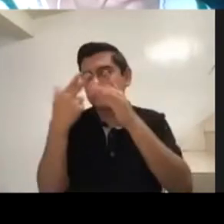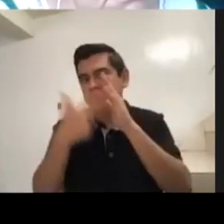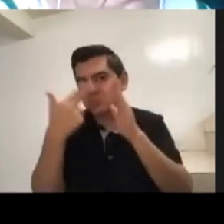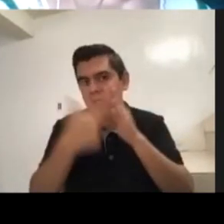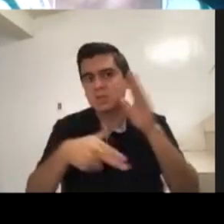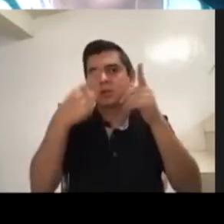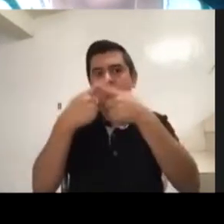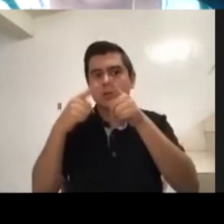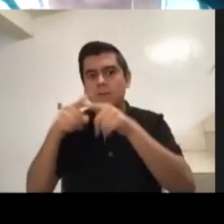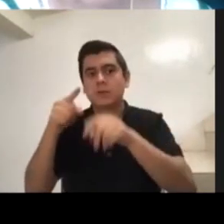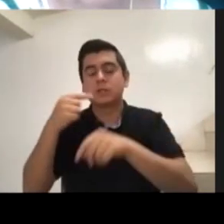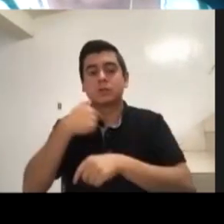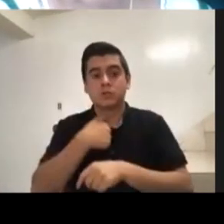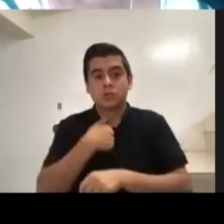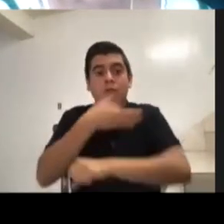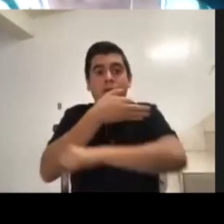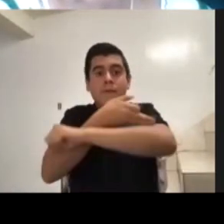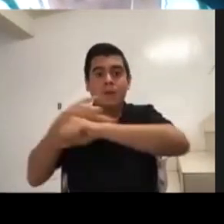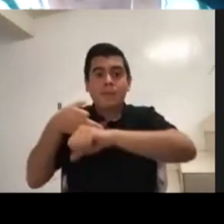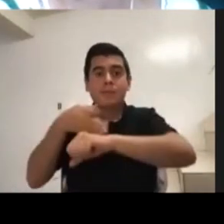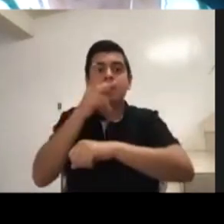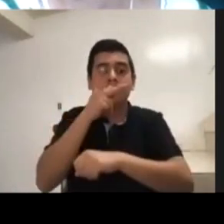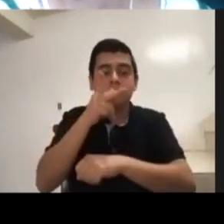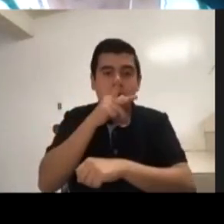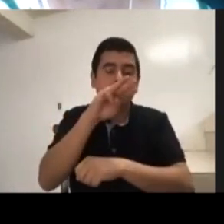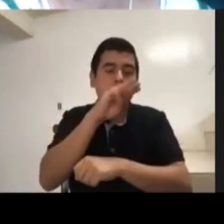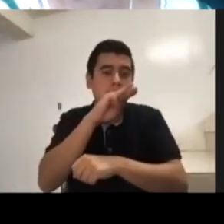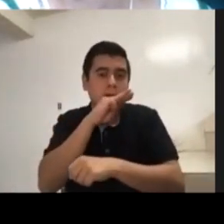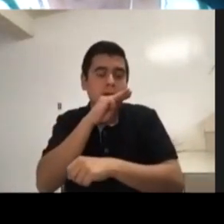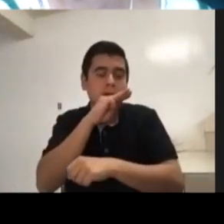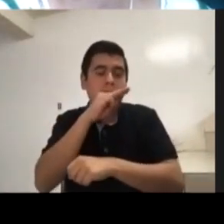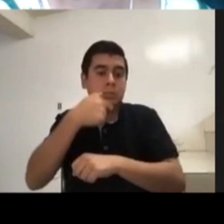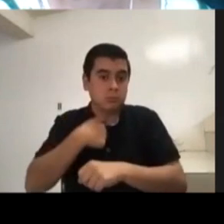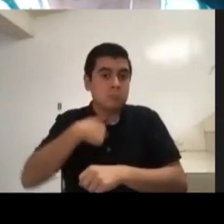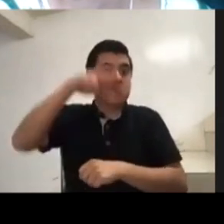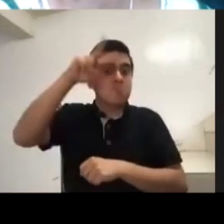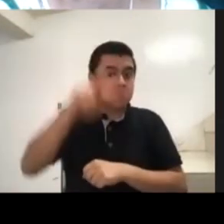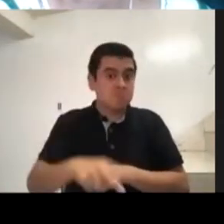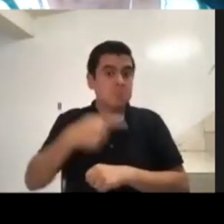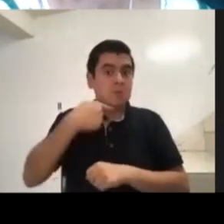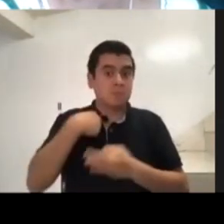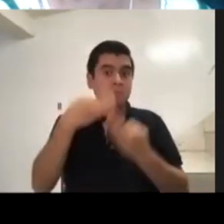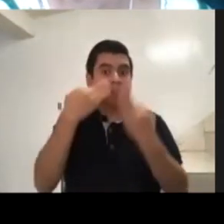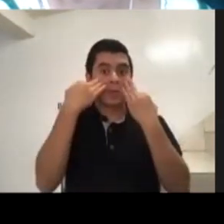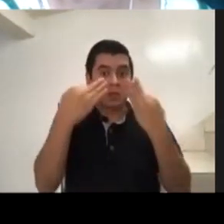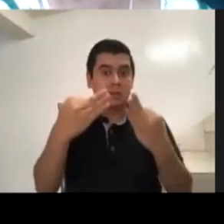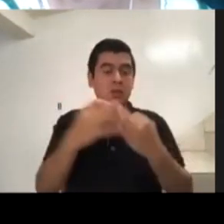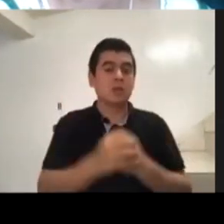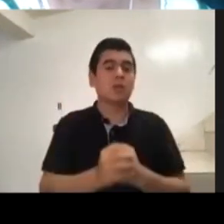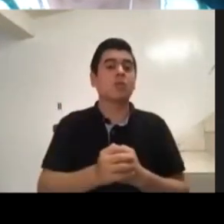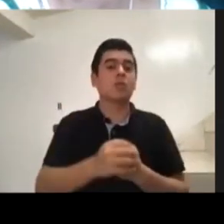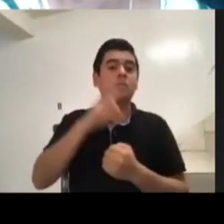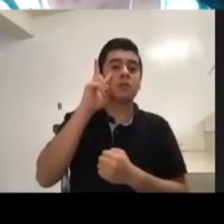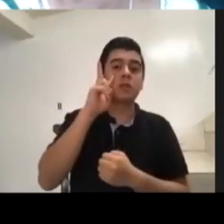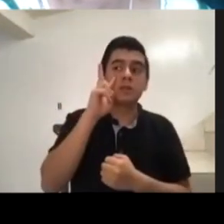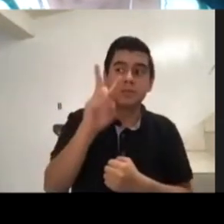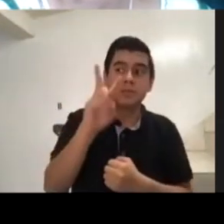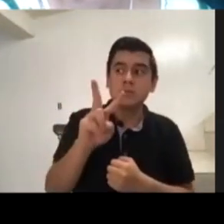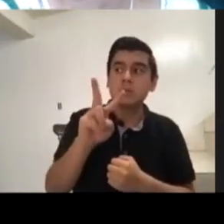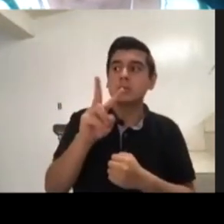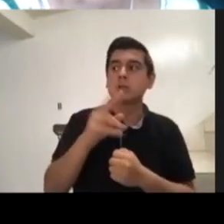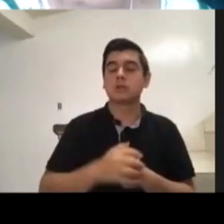visto una de pasar a pedir el favor de que admitan a sus hijos en una escuela, a sus hijos